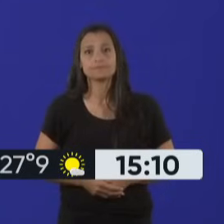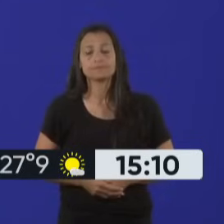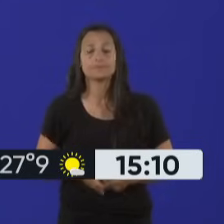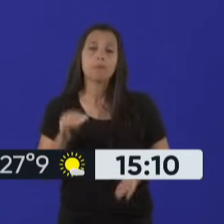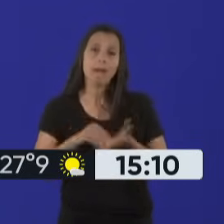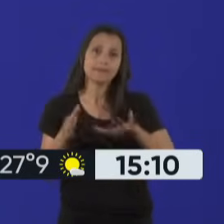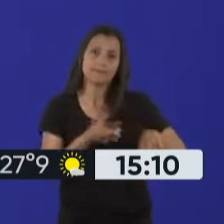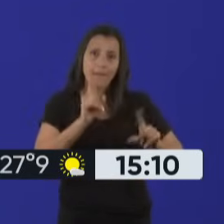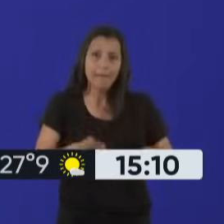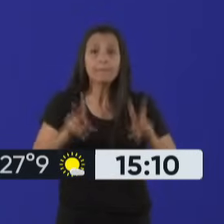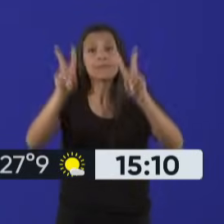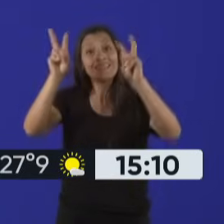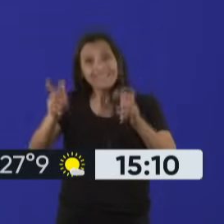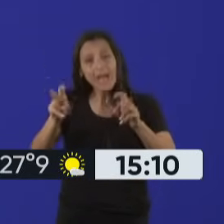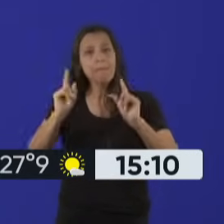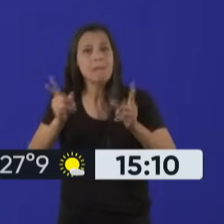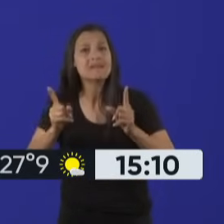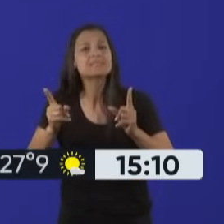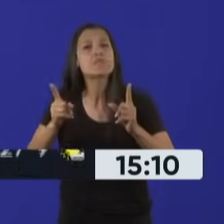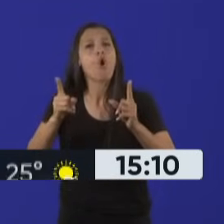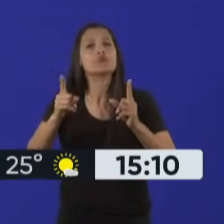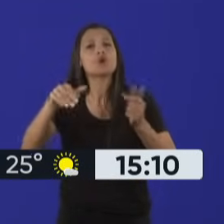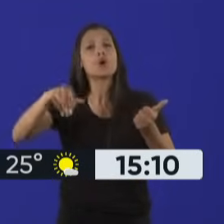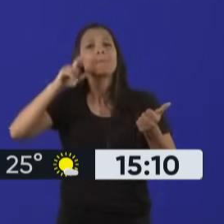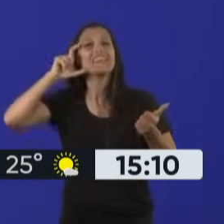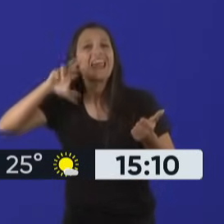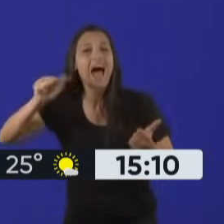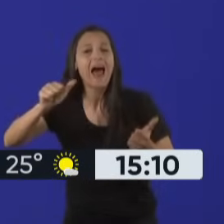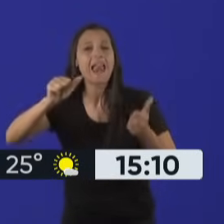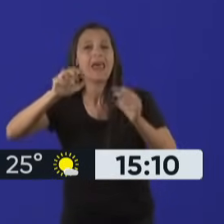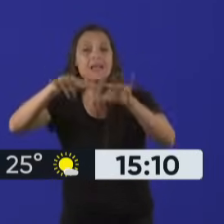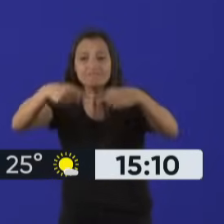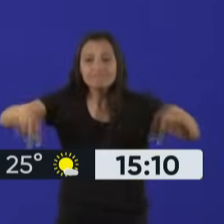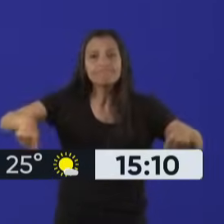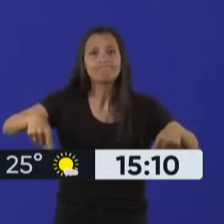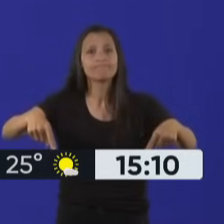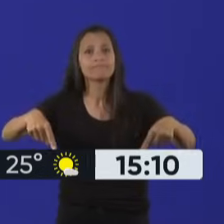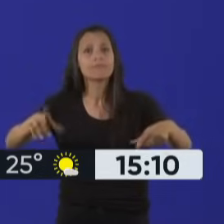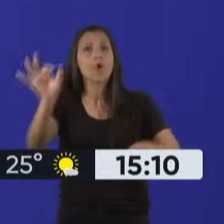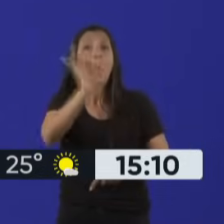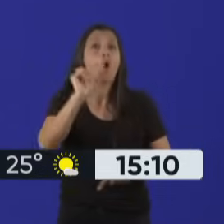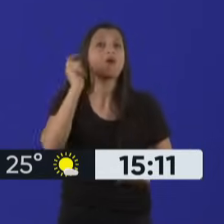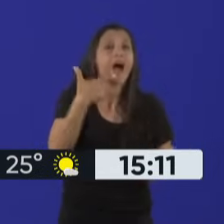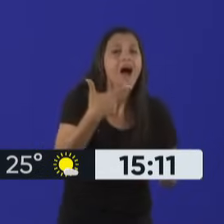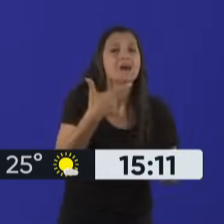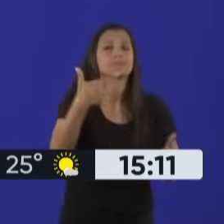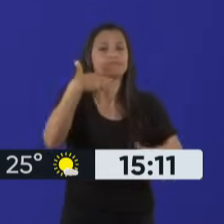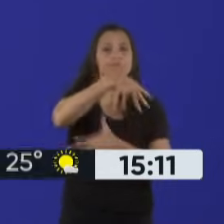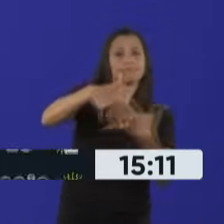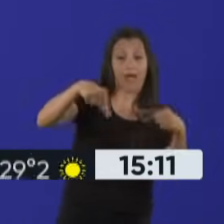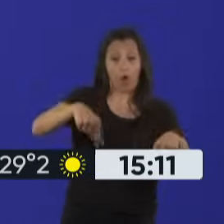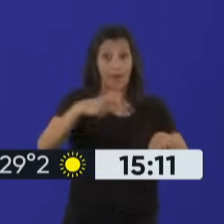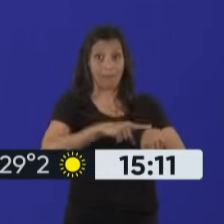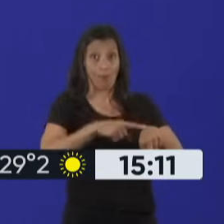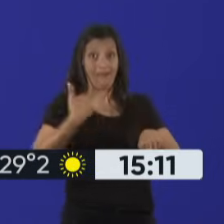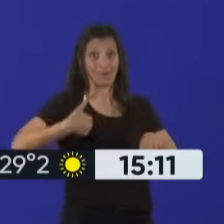digamos, todo lo que tenemos en materia de minerales raros, la revolución del oil and gas, digamos, en Argentina, en